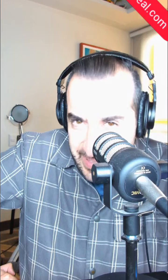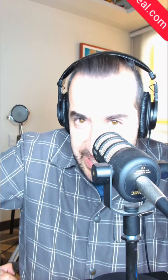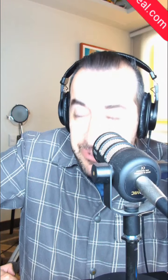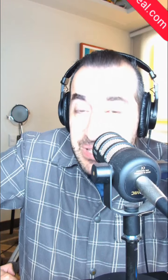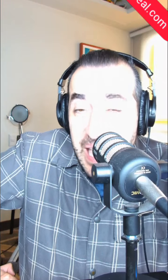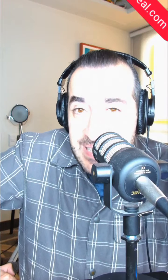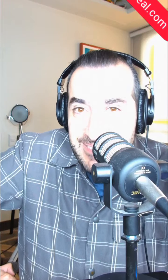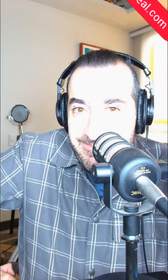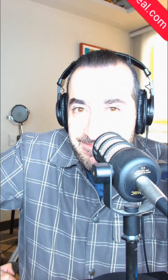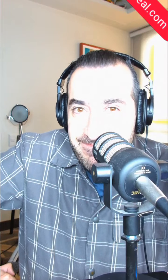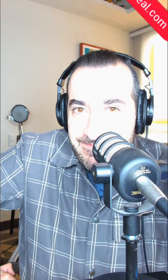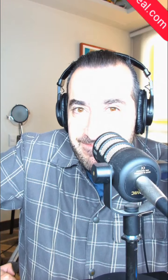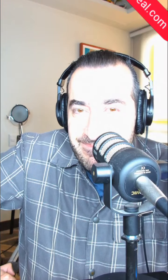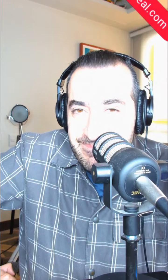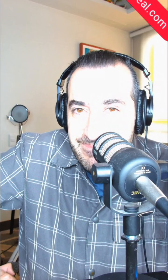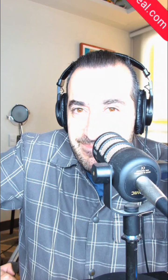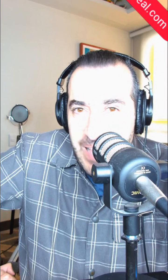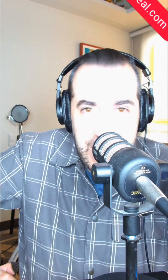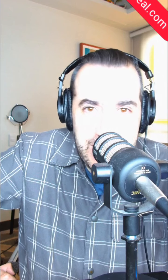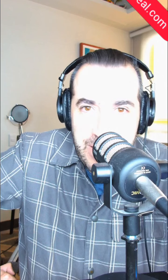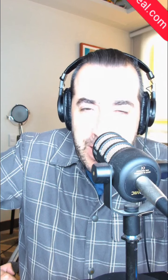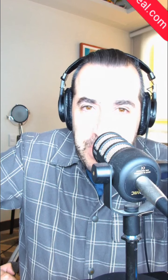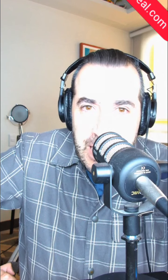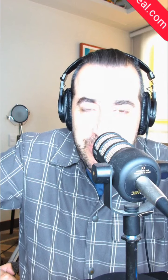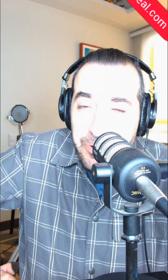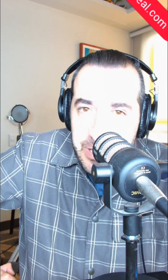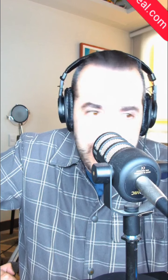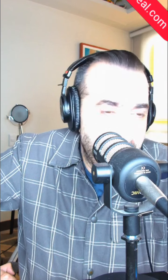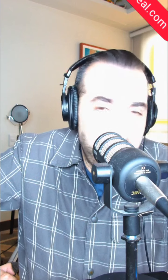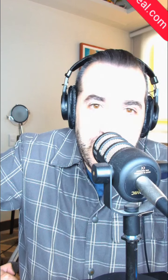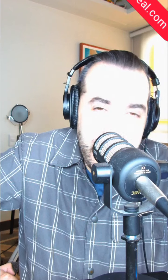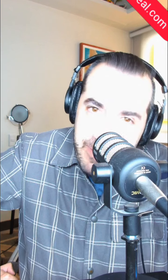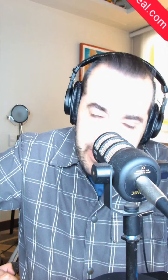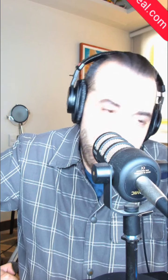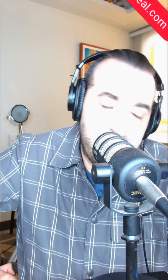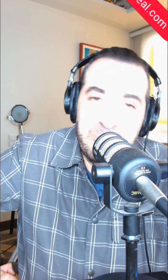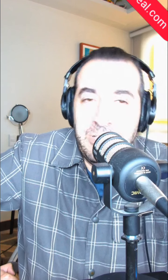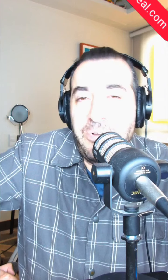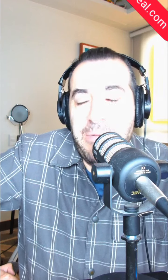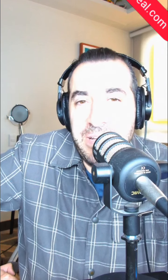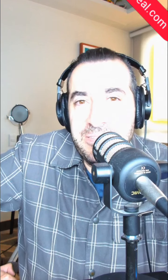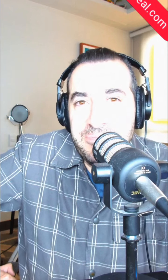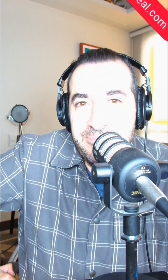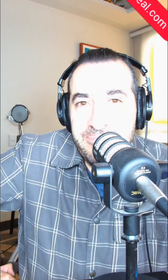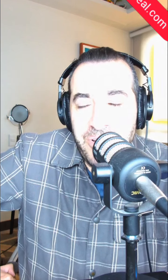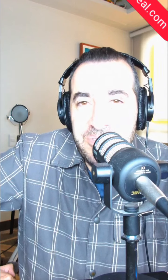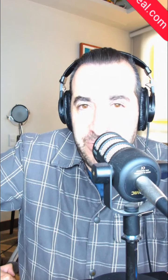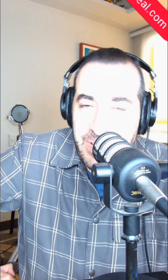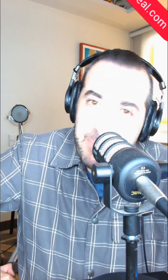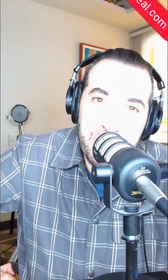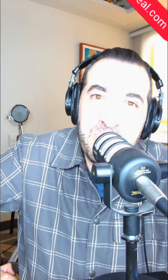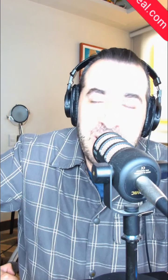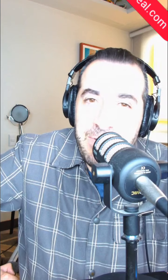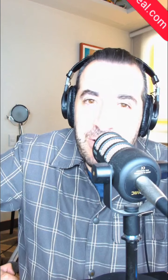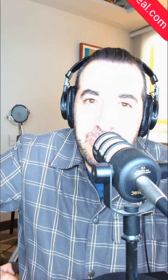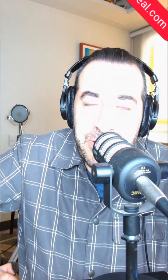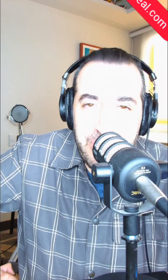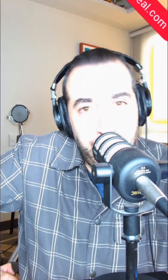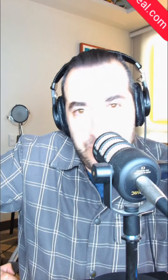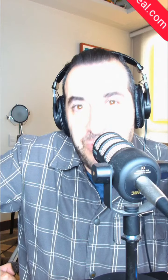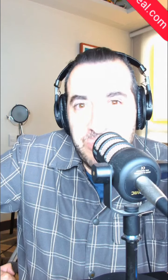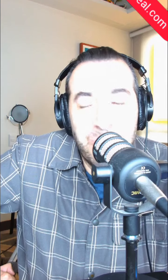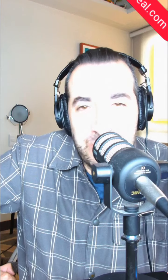se tardaron días. Ahí estaba Javier de la Torre diciendo no llegaban y luego se enojaban. ¿No? Se enojaban, pues no llegaba el